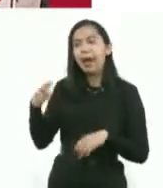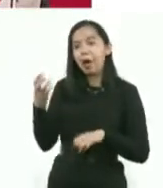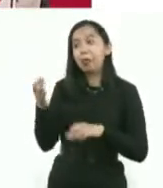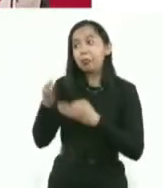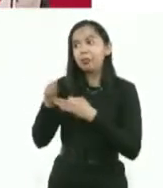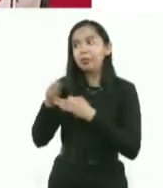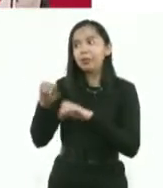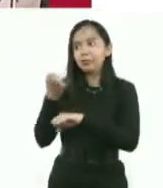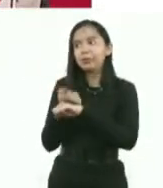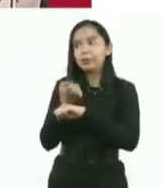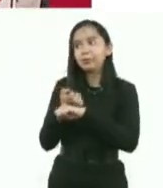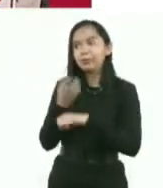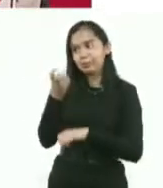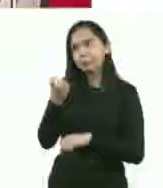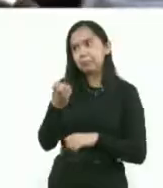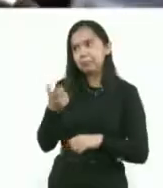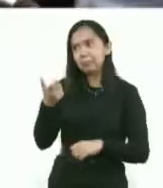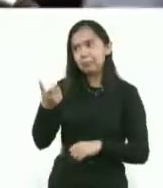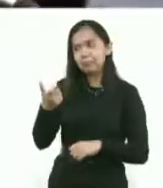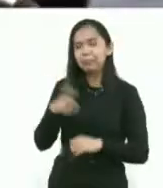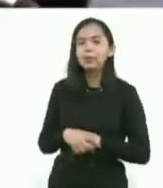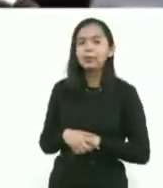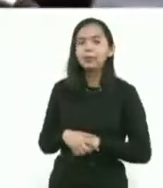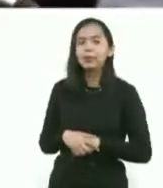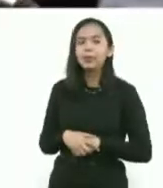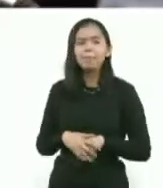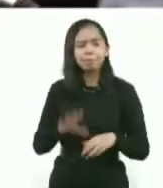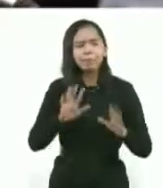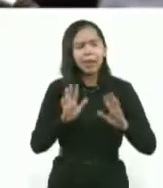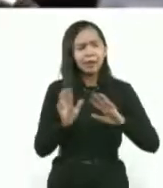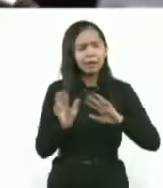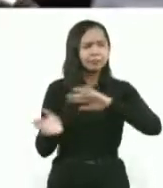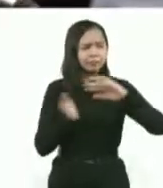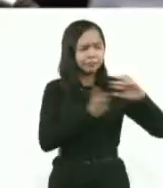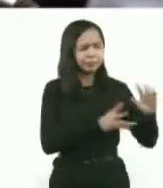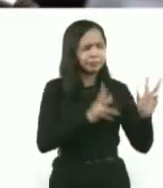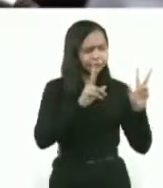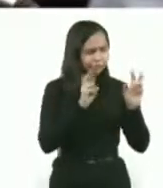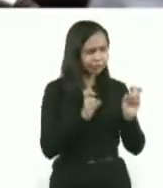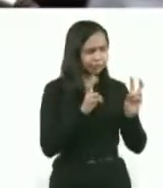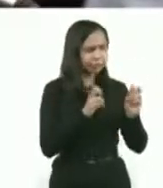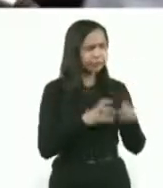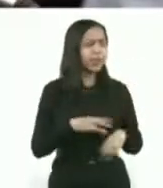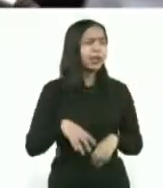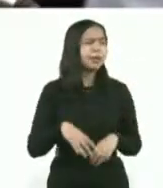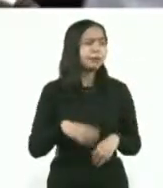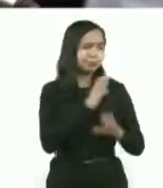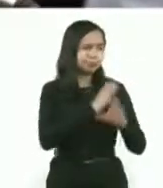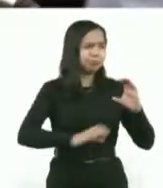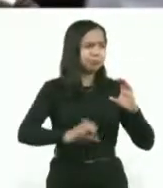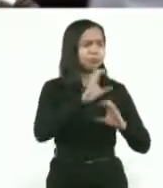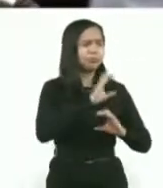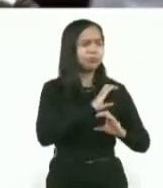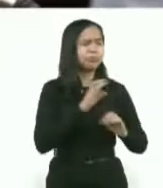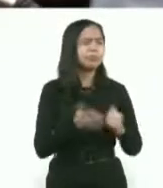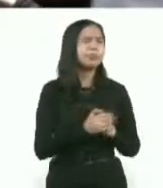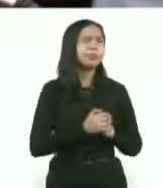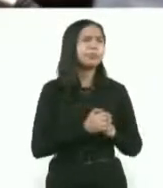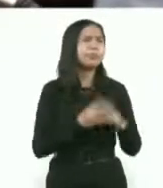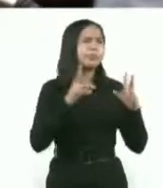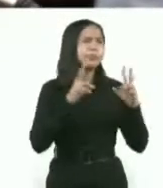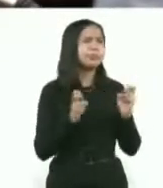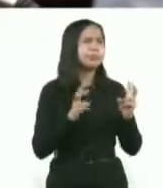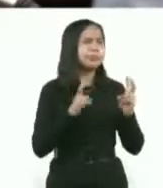lo está en Estados Unidos. Perfecto, muy bien. Bueno, y en otro tema, doctora Sheinbaum, pues tenemos que tocar